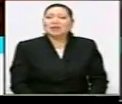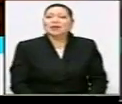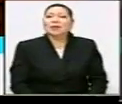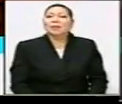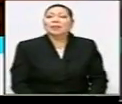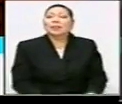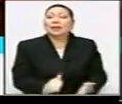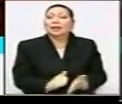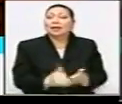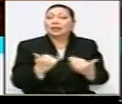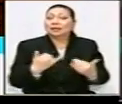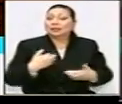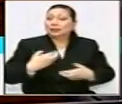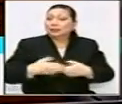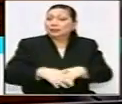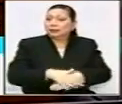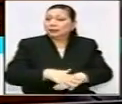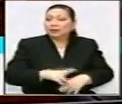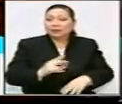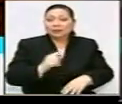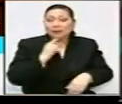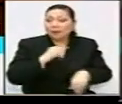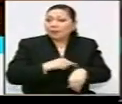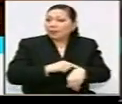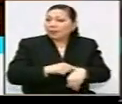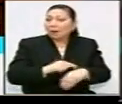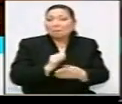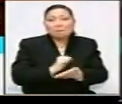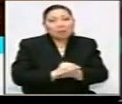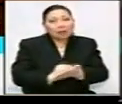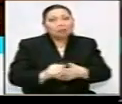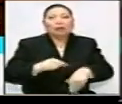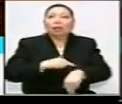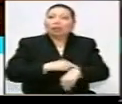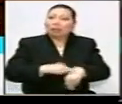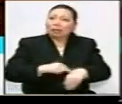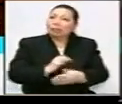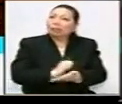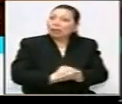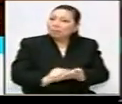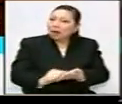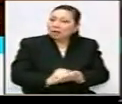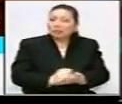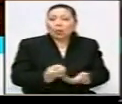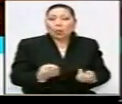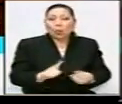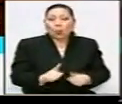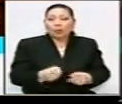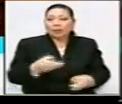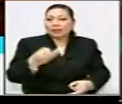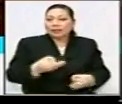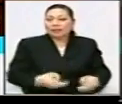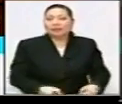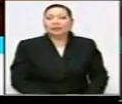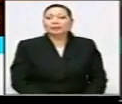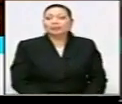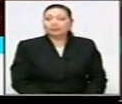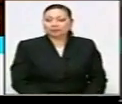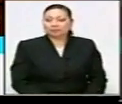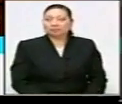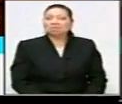que estos procesos no demoren pues meses y meses para llegar a una sentencia